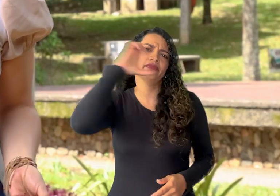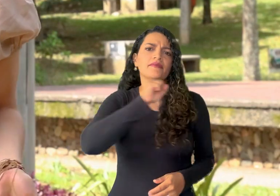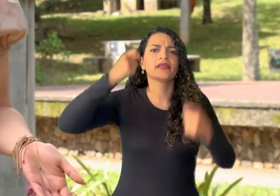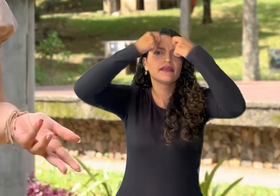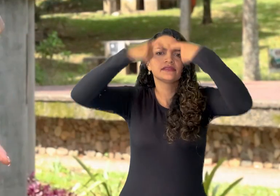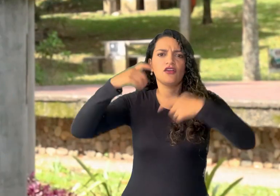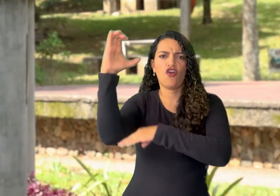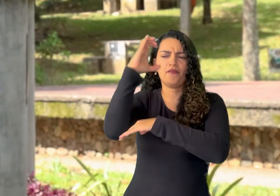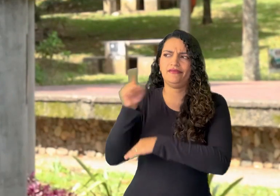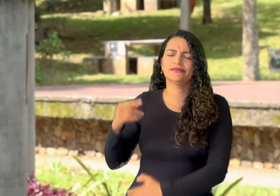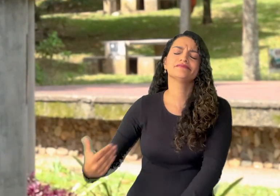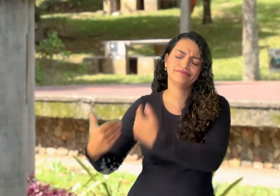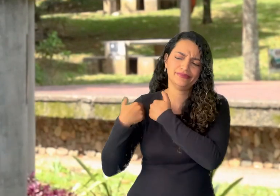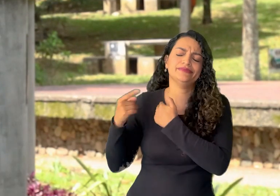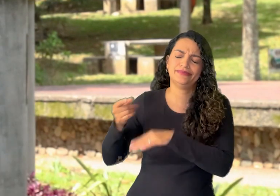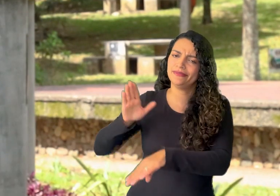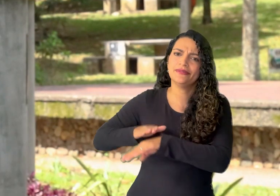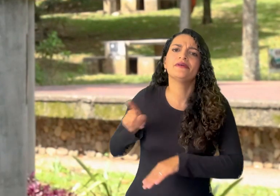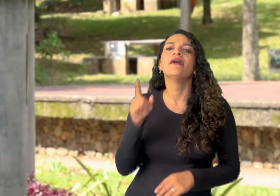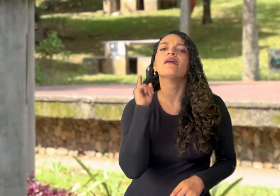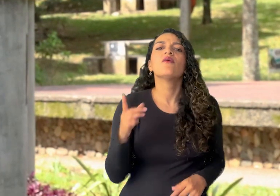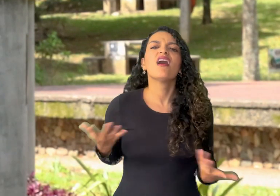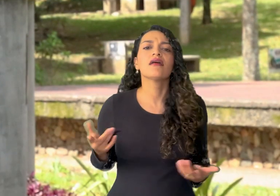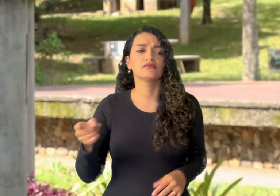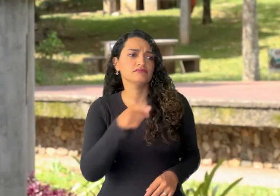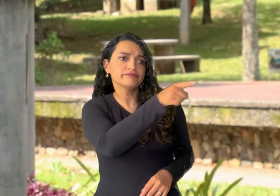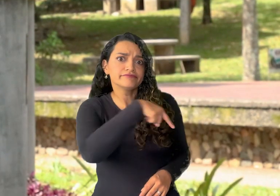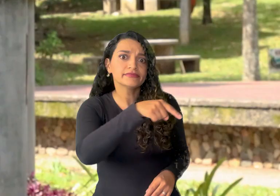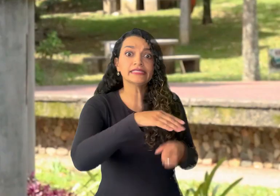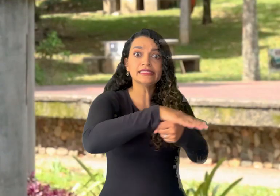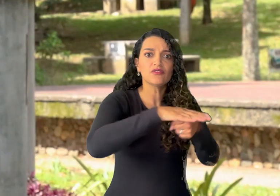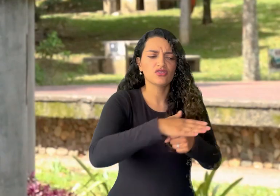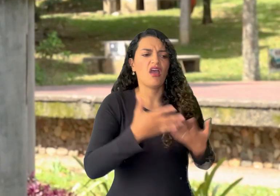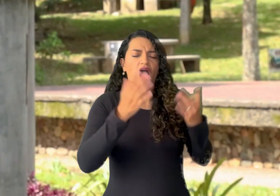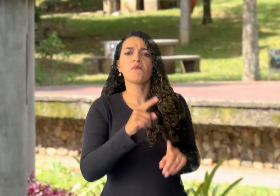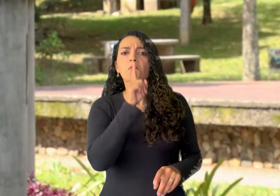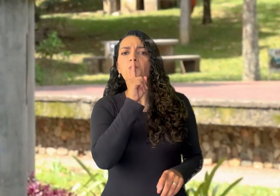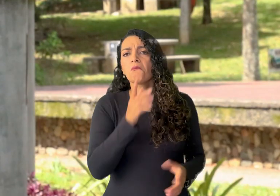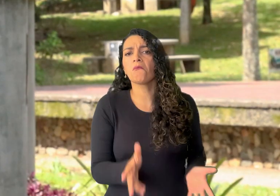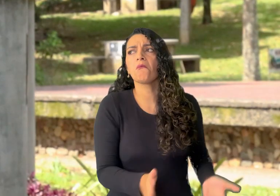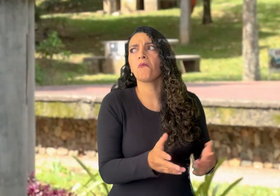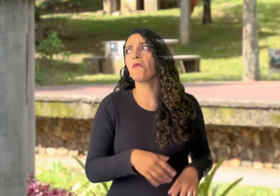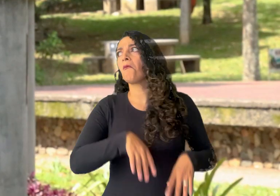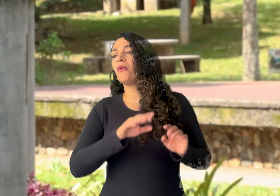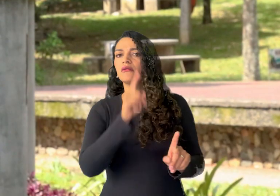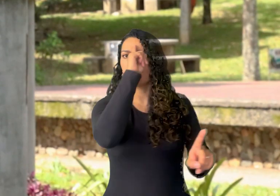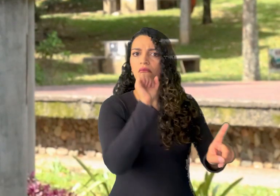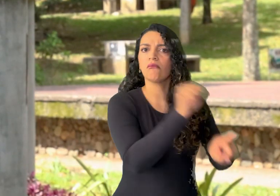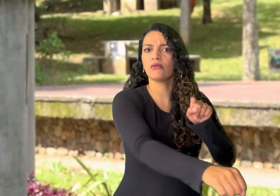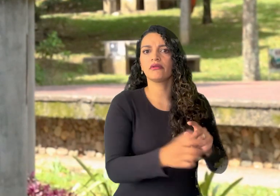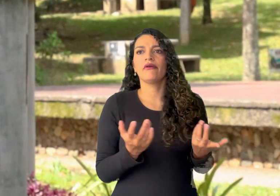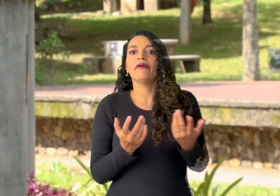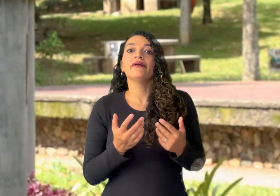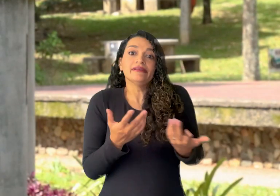la responsabilidad del Estado colombiano se deriva de los actos de omisión, aquiescencia y colaboración de miembros de la fuerza